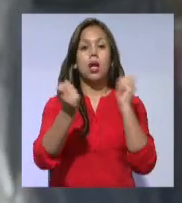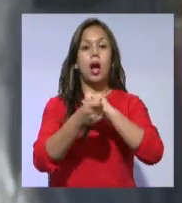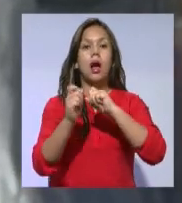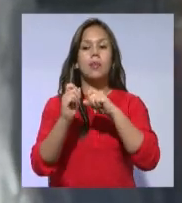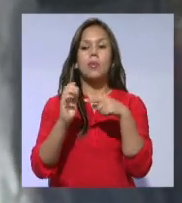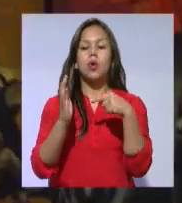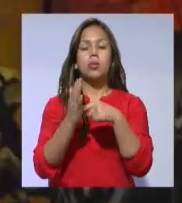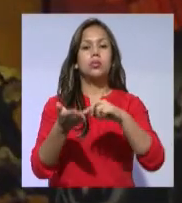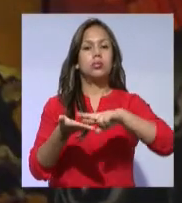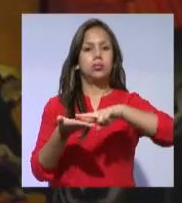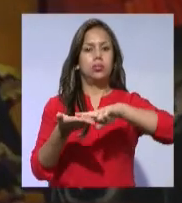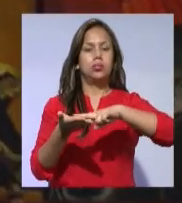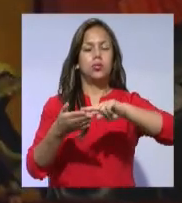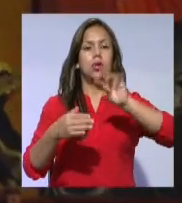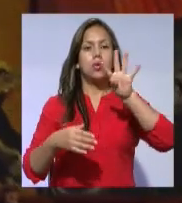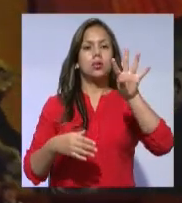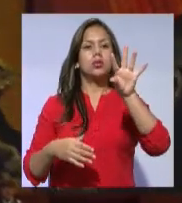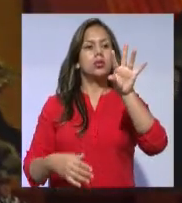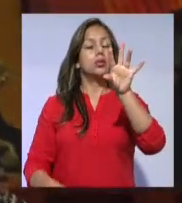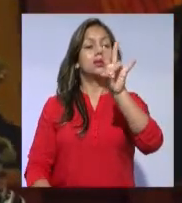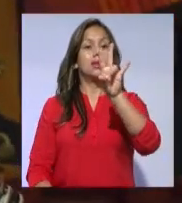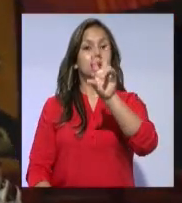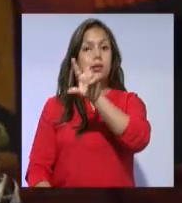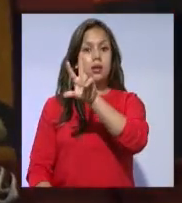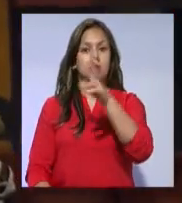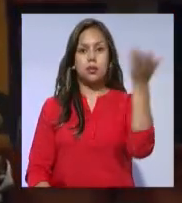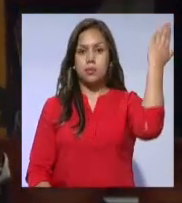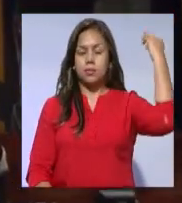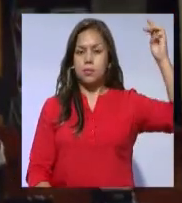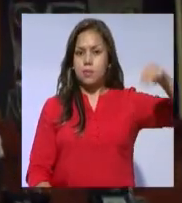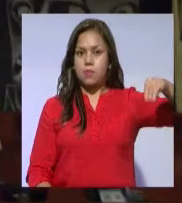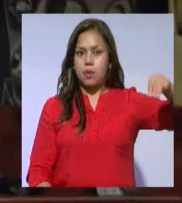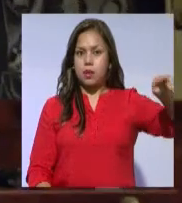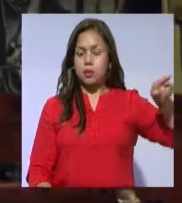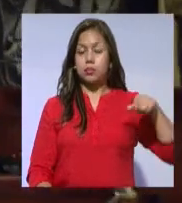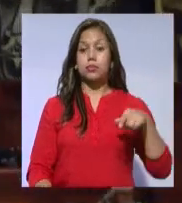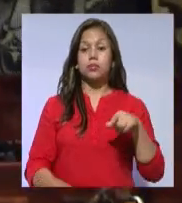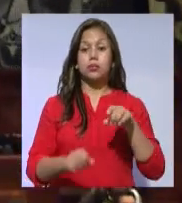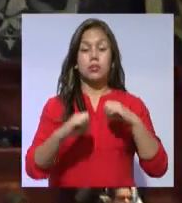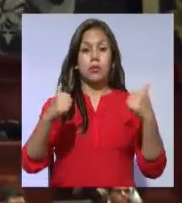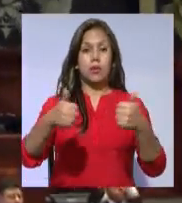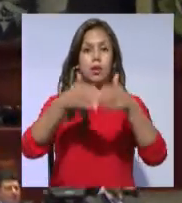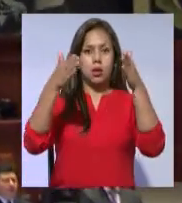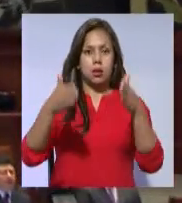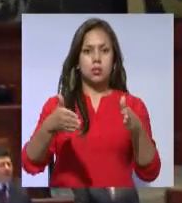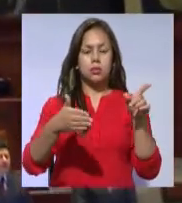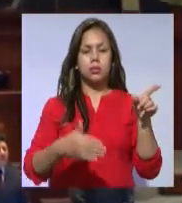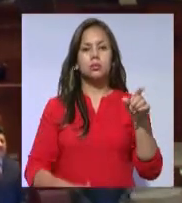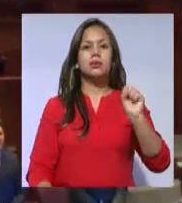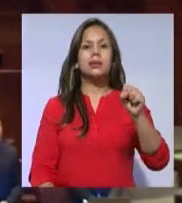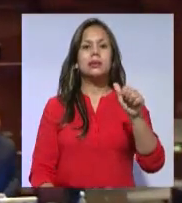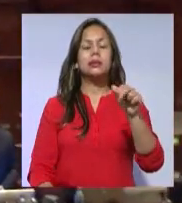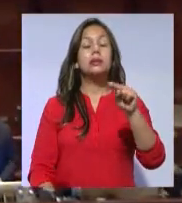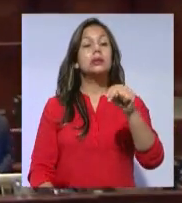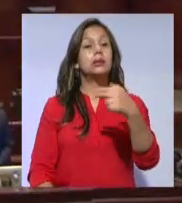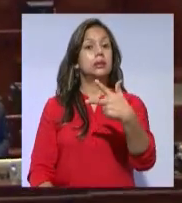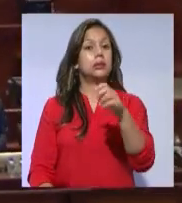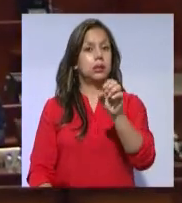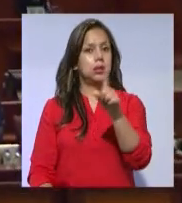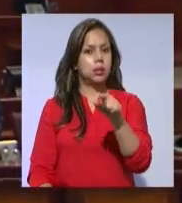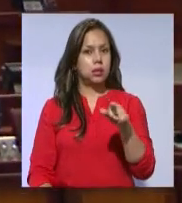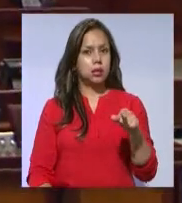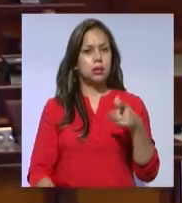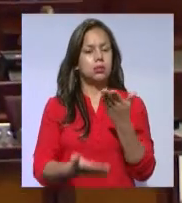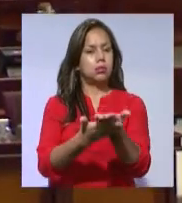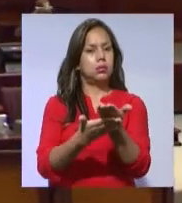día de la sesión 473 el pasado martes allí el asambleísta por dicha jurisdicción montgómery sánchez argumentó la razón